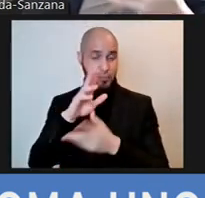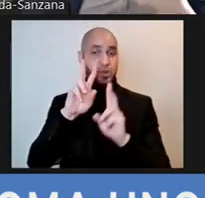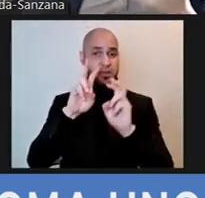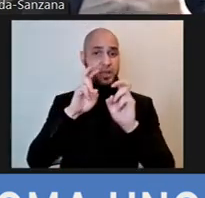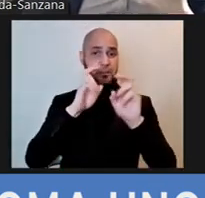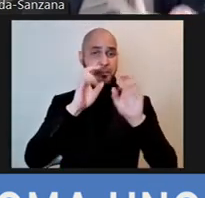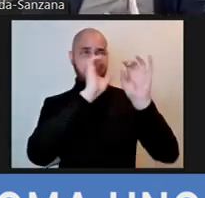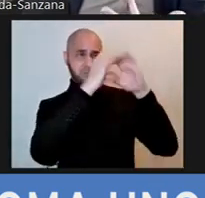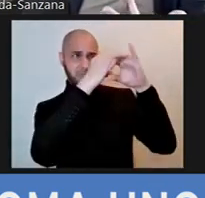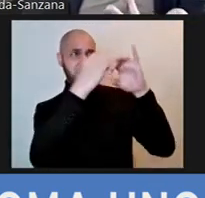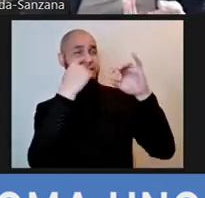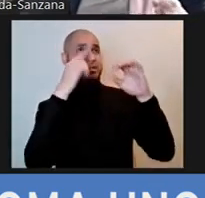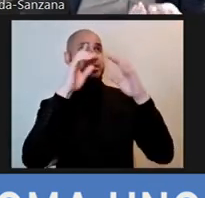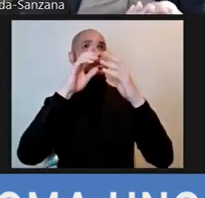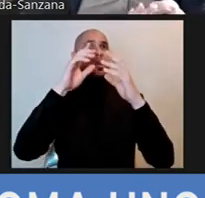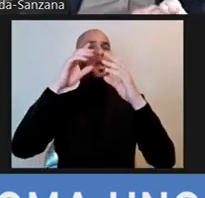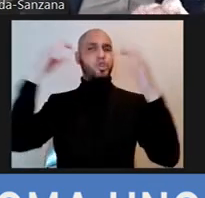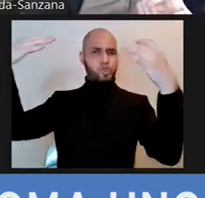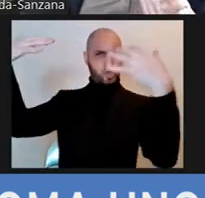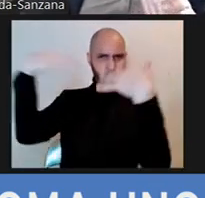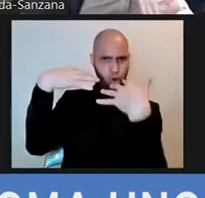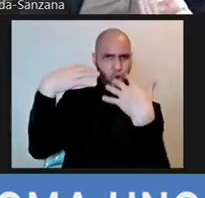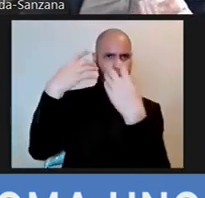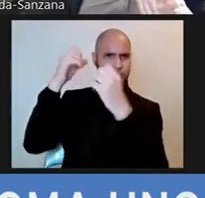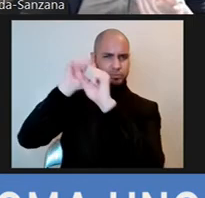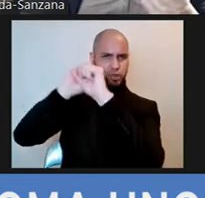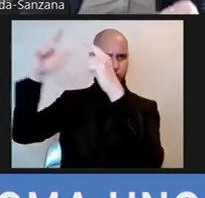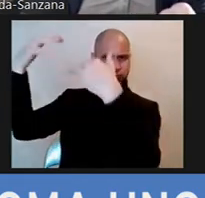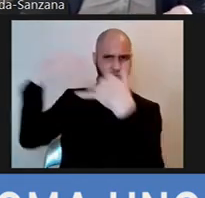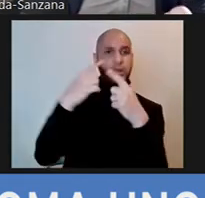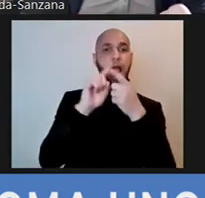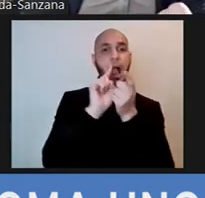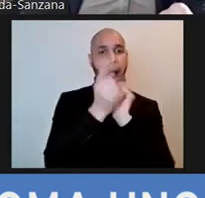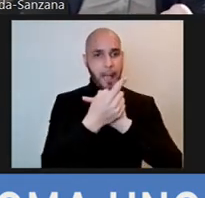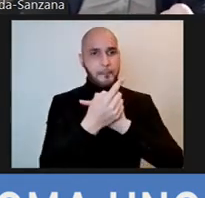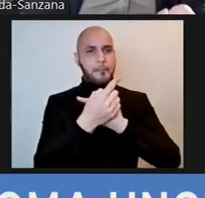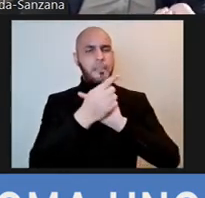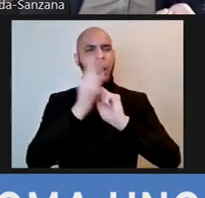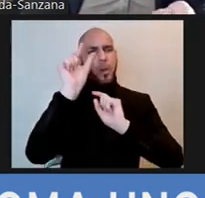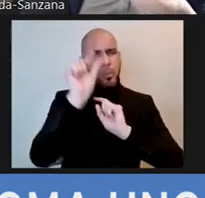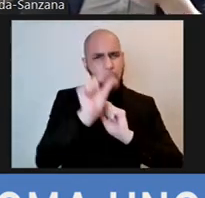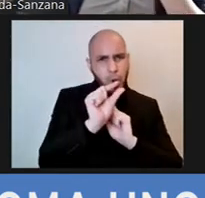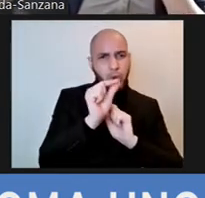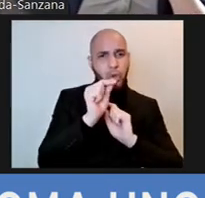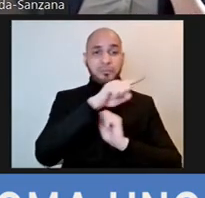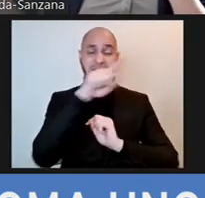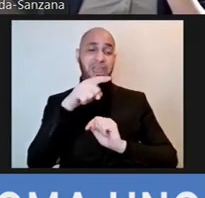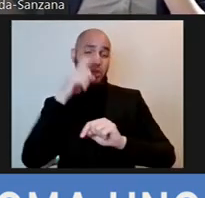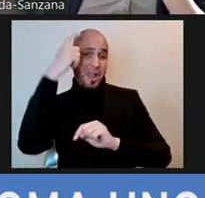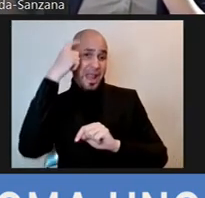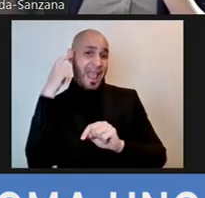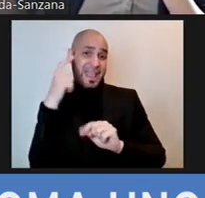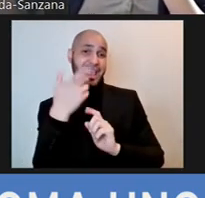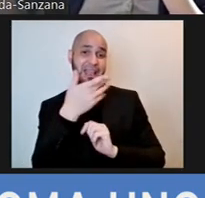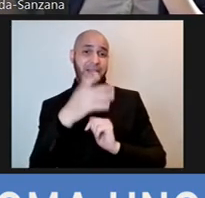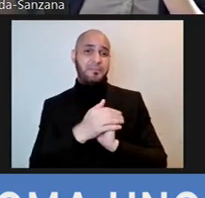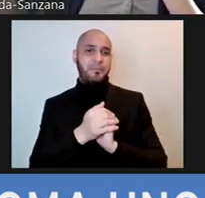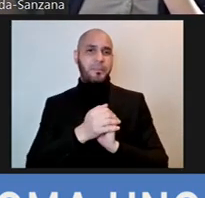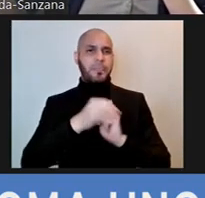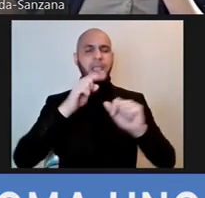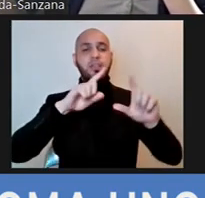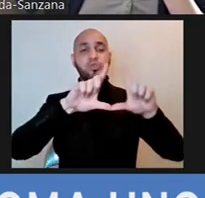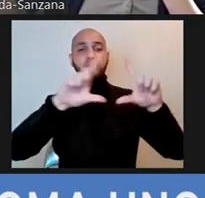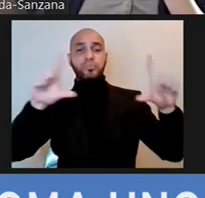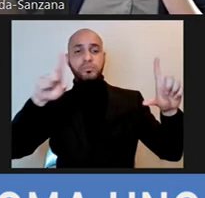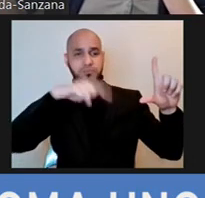por satélites, que si bien la constante solar cambia de manera mucho más reducida que lo que ellos creían medir. Estos